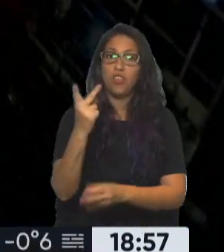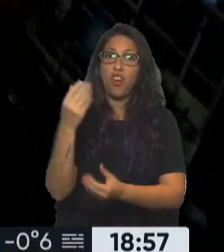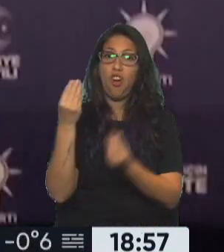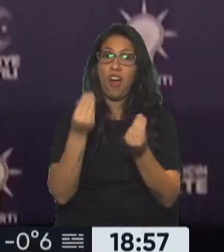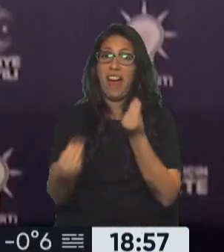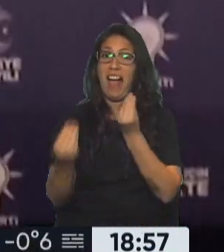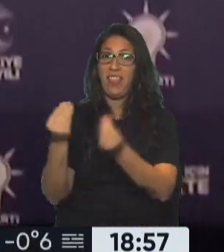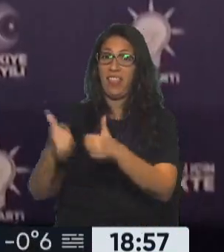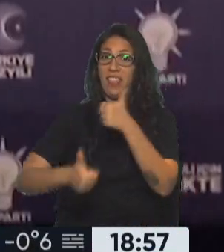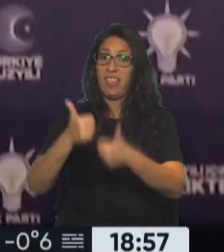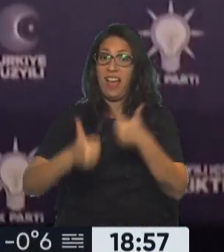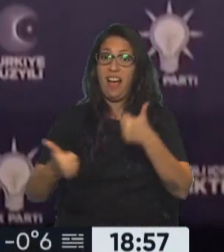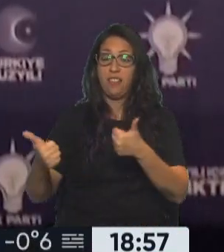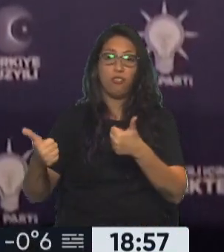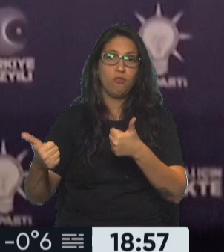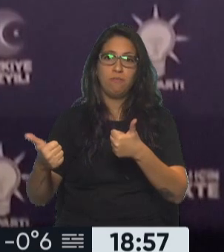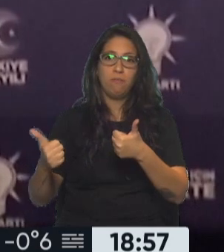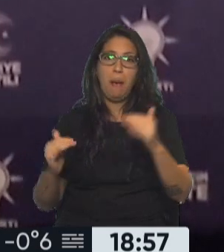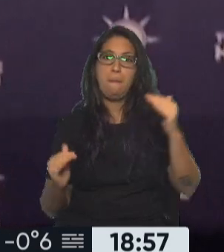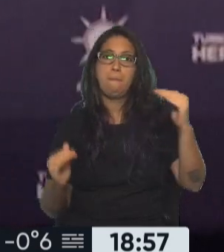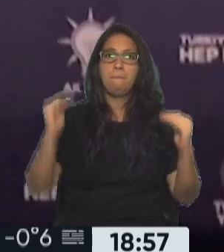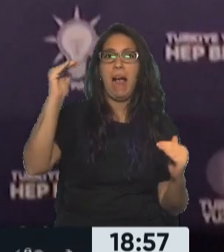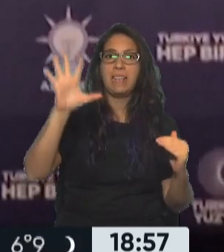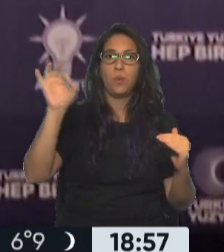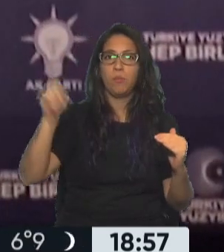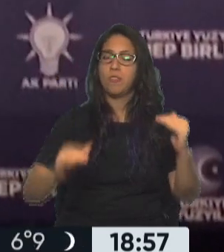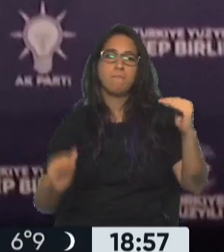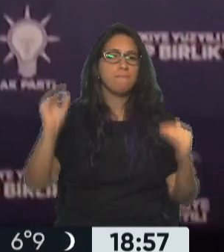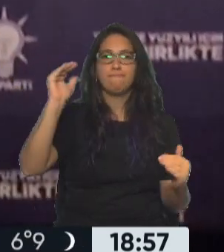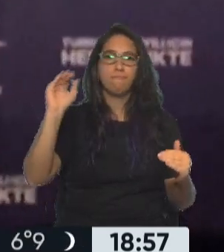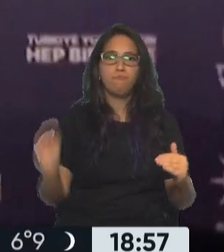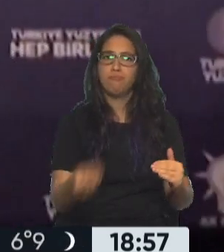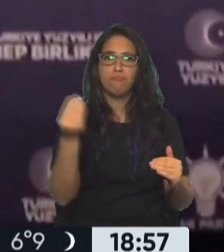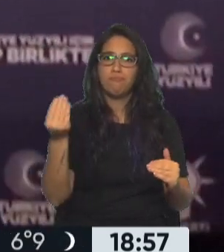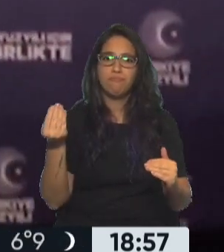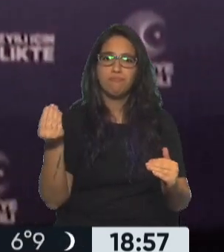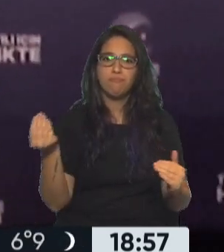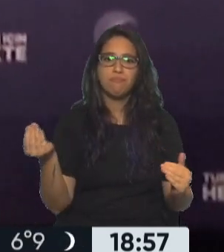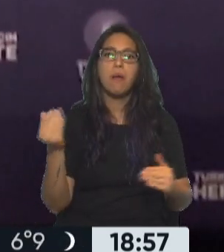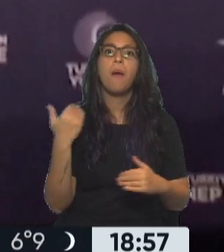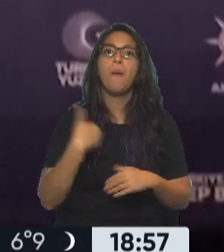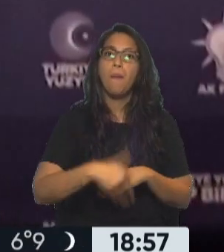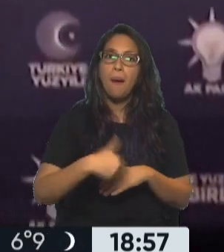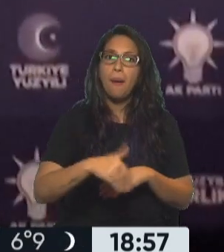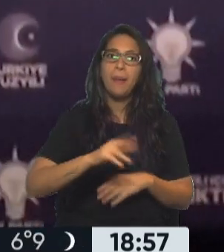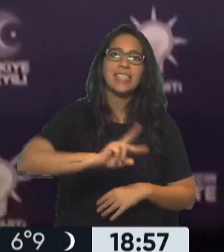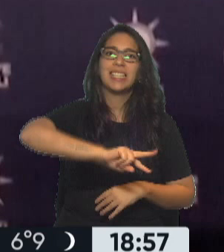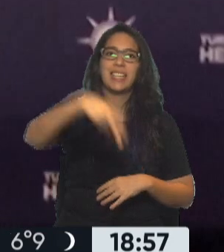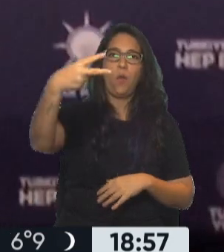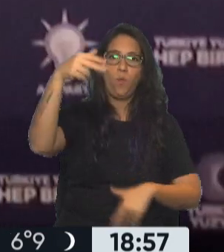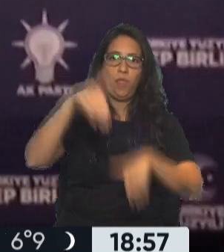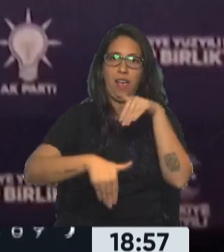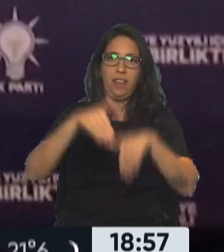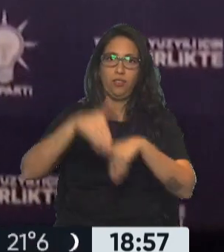apoyo recibieron lograron superar el 50%, por lo cual van a ir a una segunda vuelta